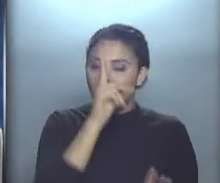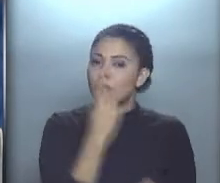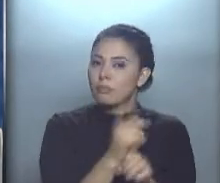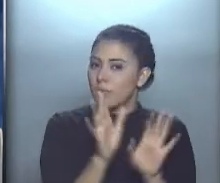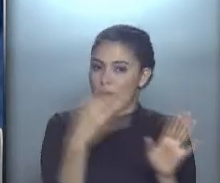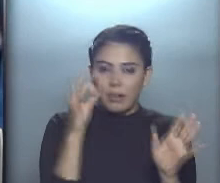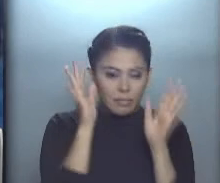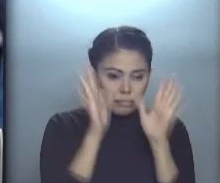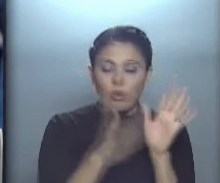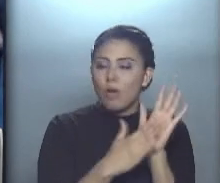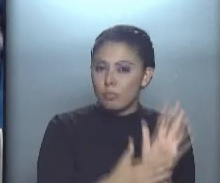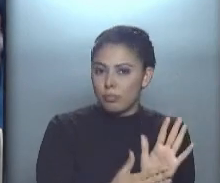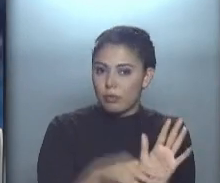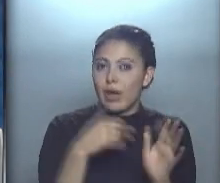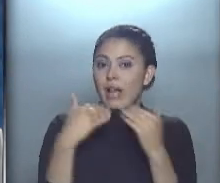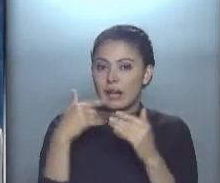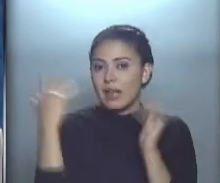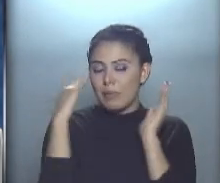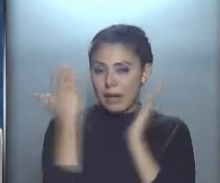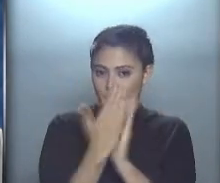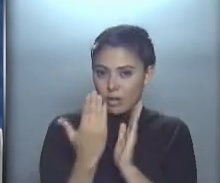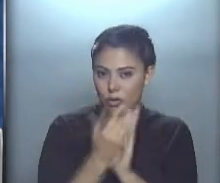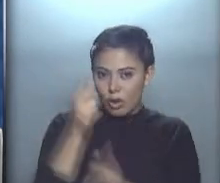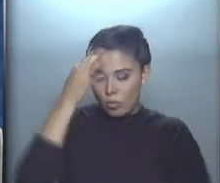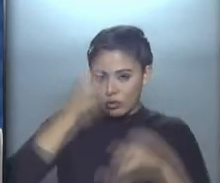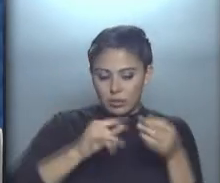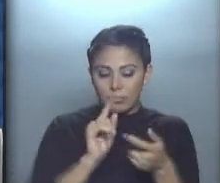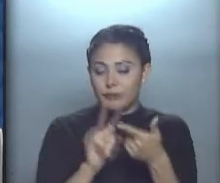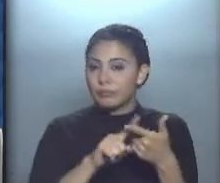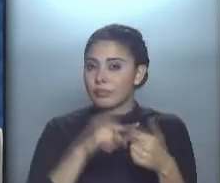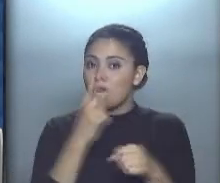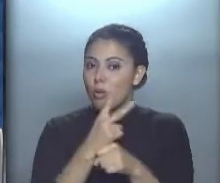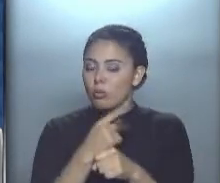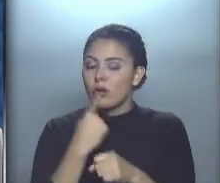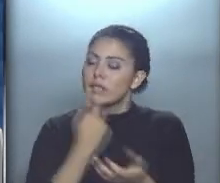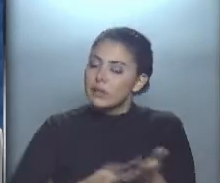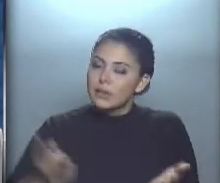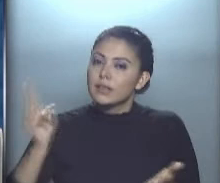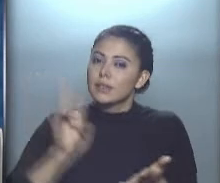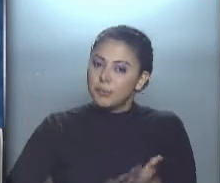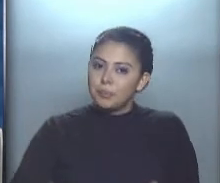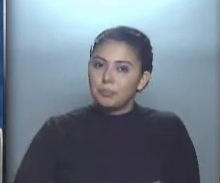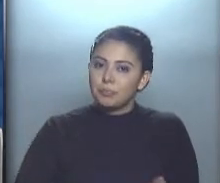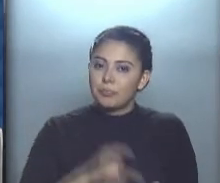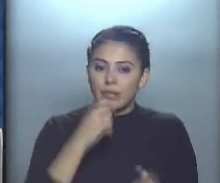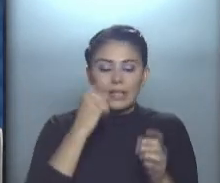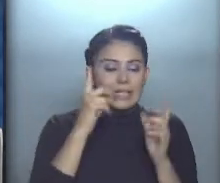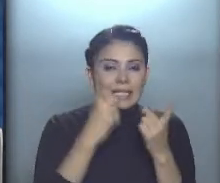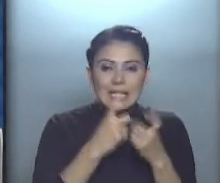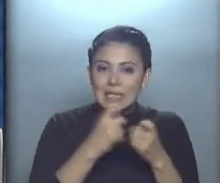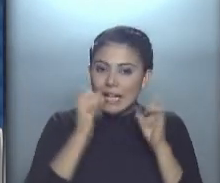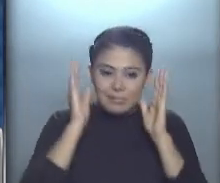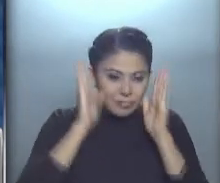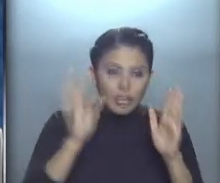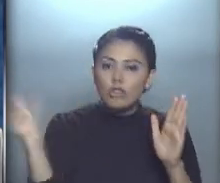que debe ser corroborada por la investigación judicial. En segundo lugar, vuelvo a insistir en lo siguiente, porque eso es necesario